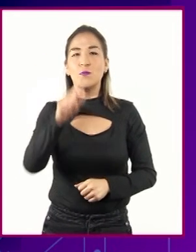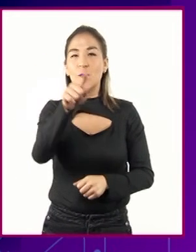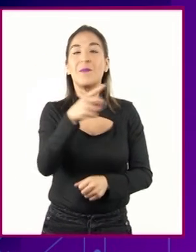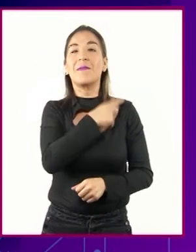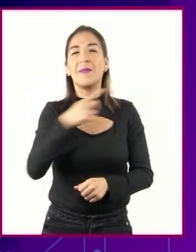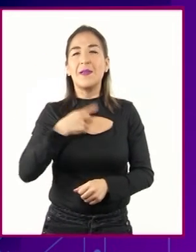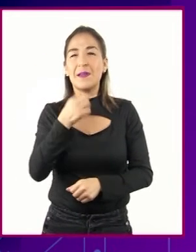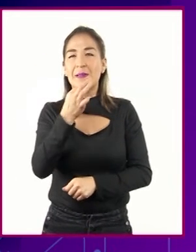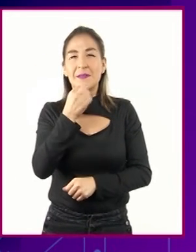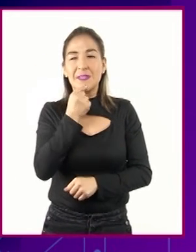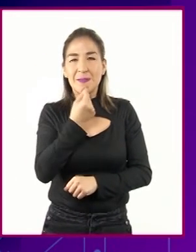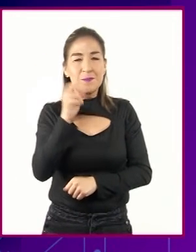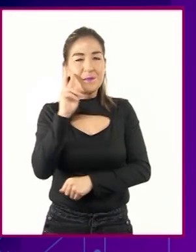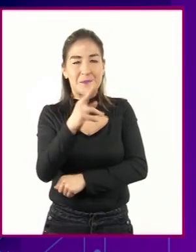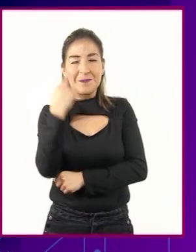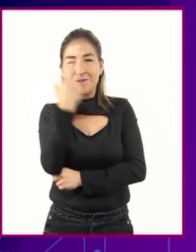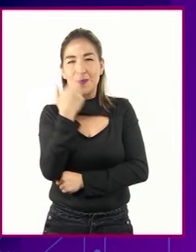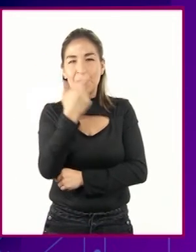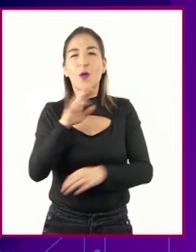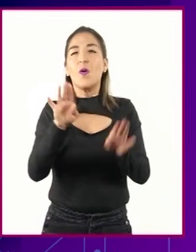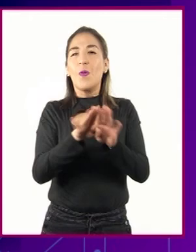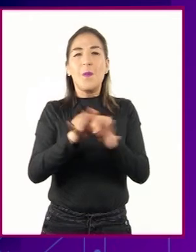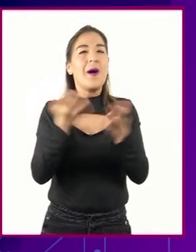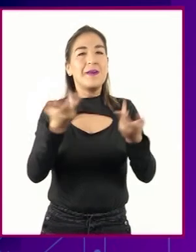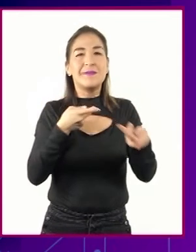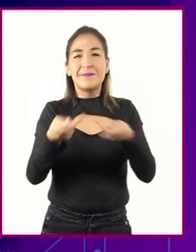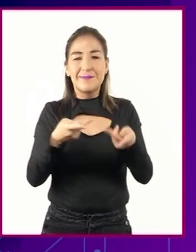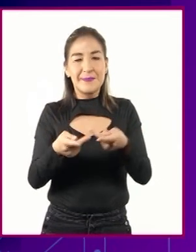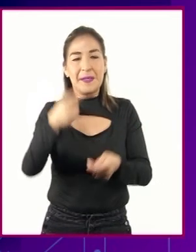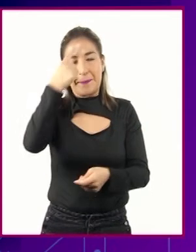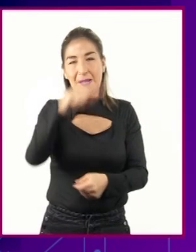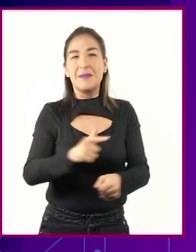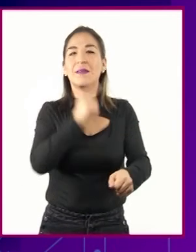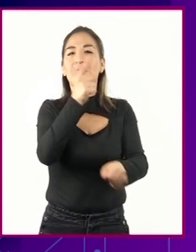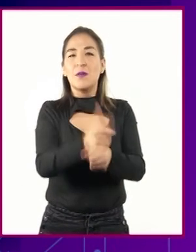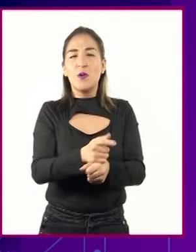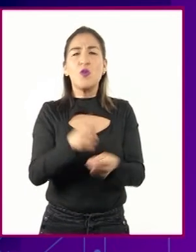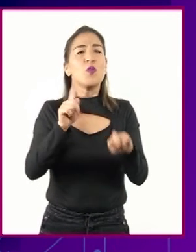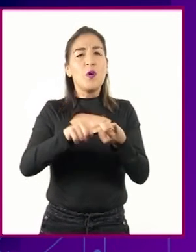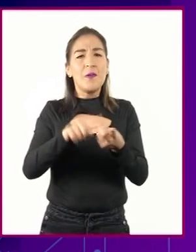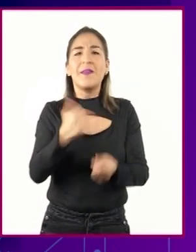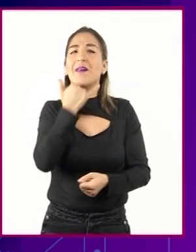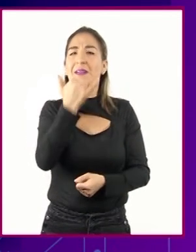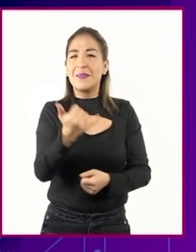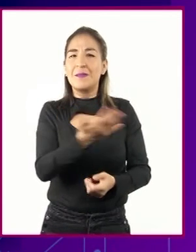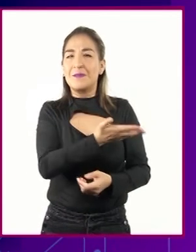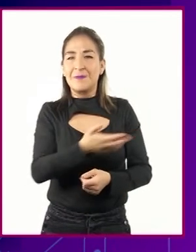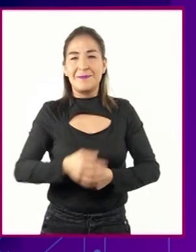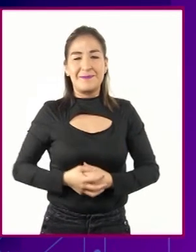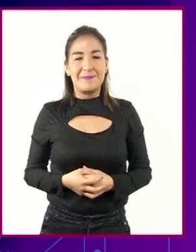para analizar cada uno de los pasos que se realizaron e identificar el error.